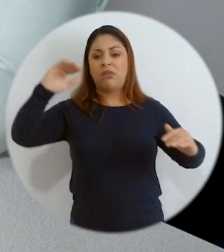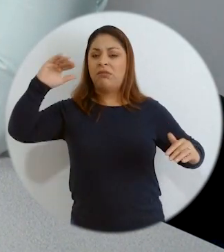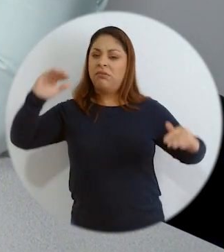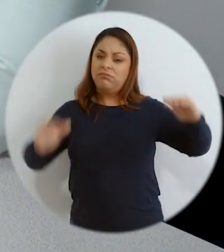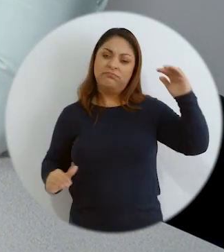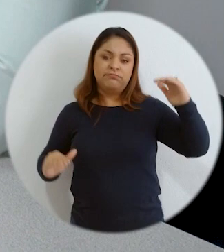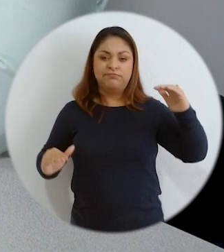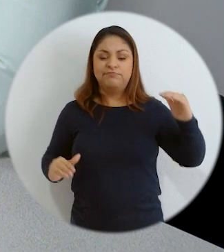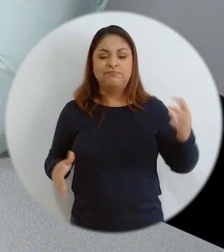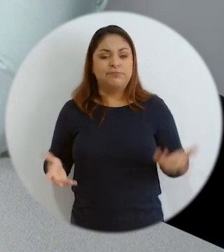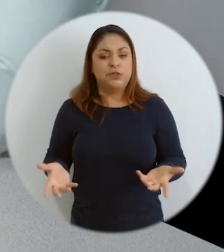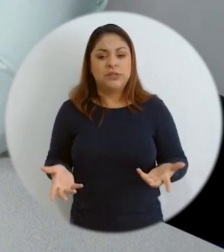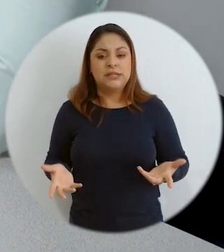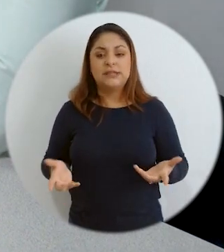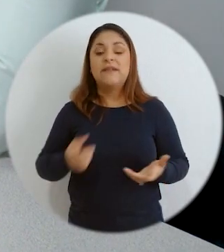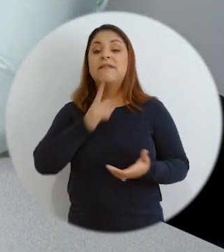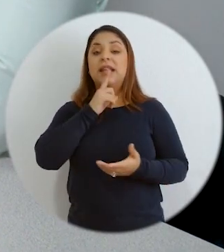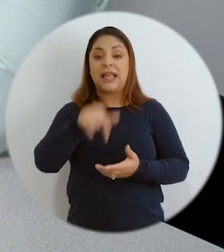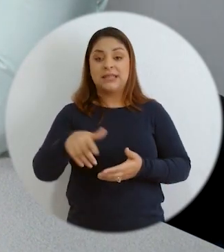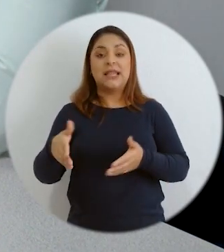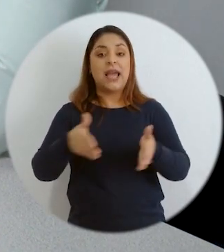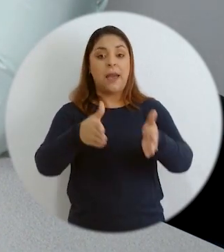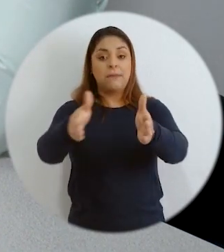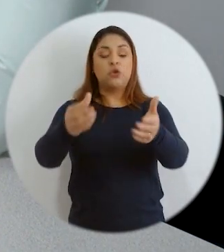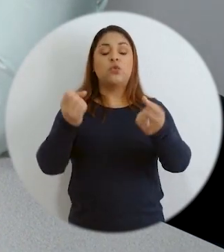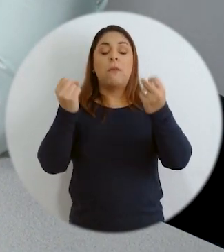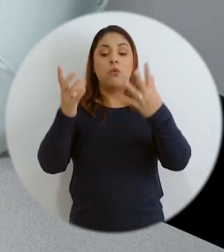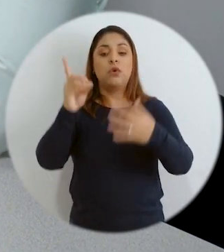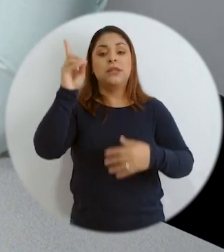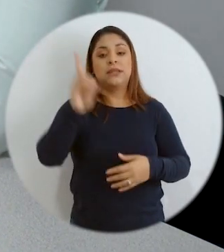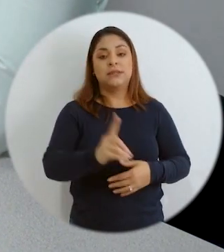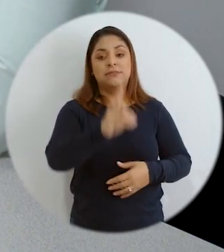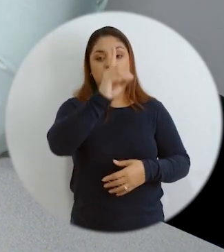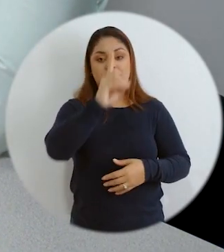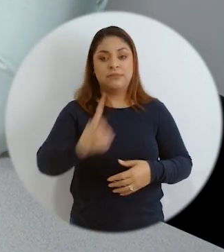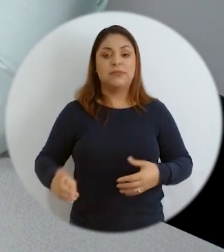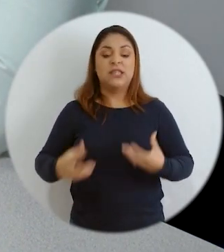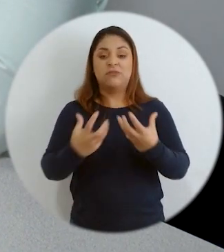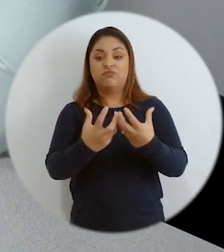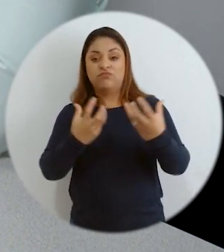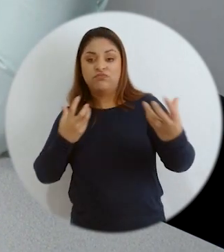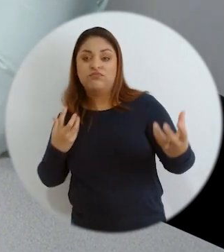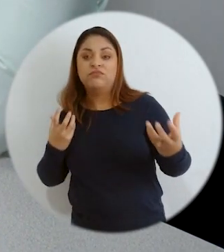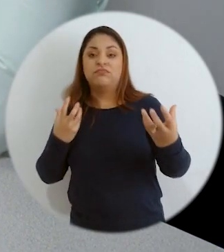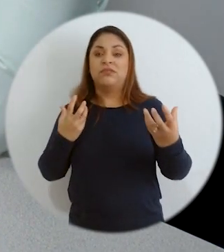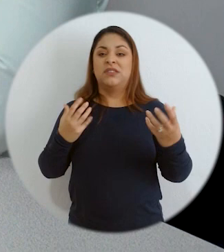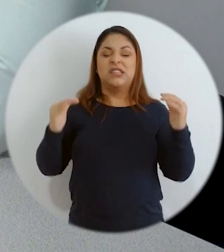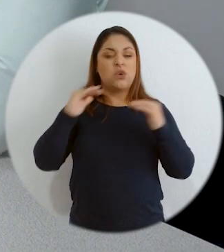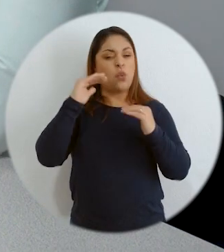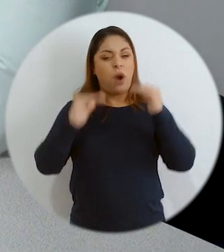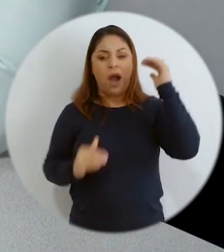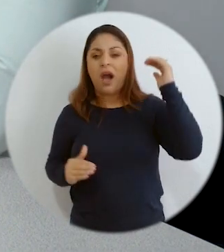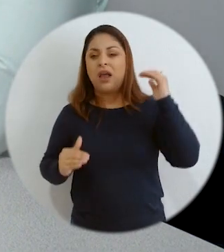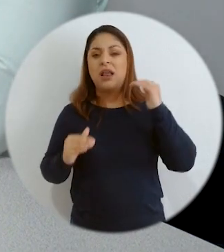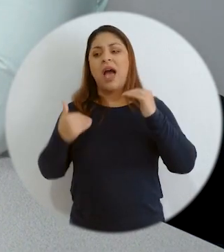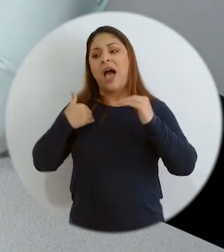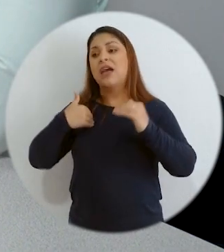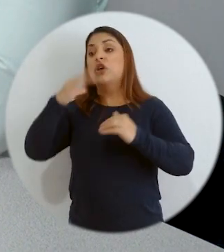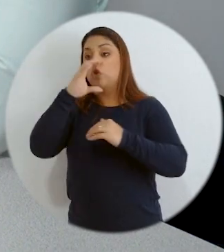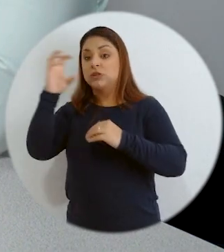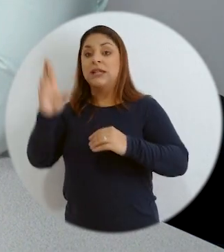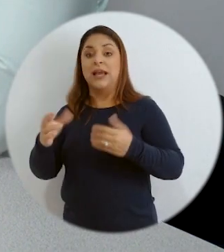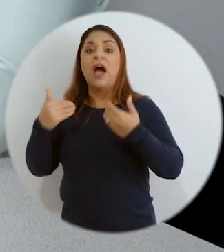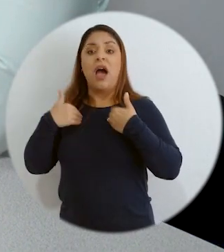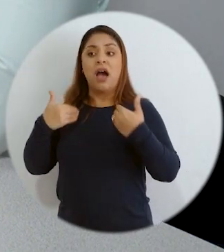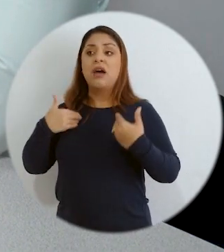a seguir convirtiéndonos. El camino que estamos recorriendo es un camino de desigualdad, de exclusión, de división, donde está la Costa Rica de los que sí tienen oportunidades y